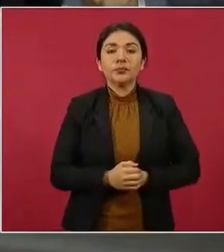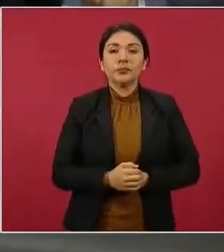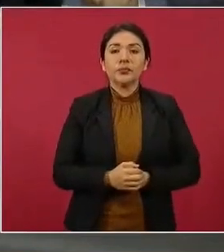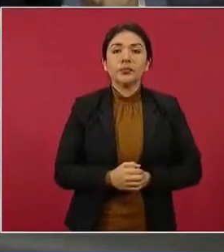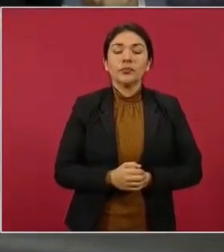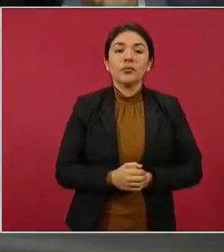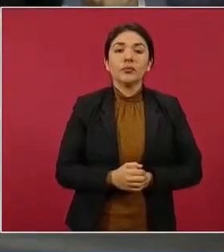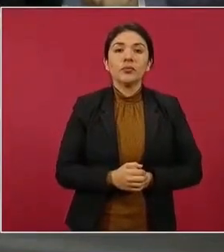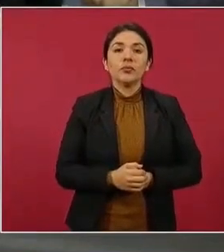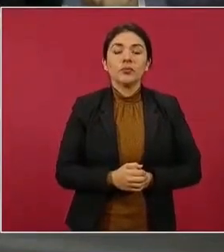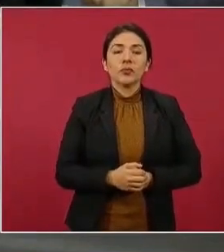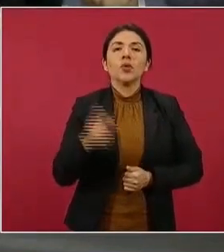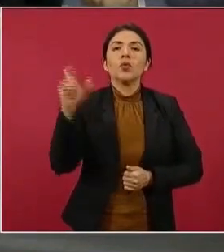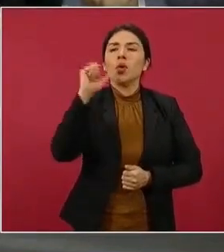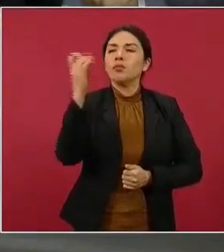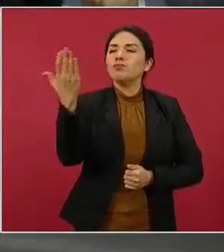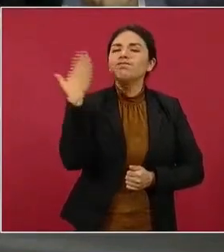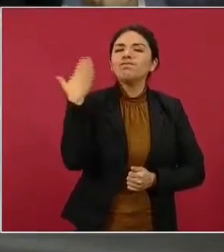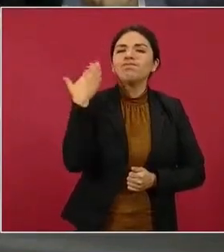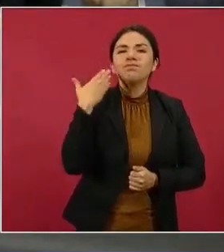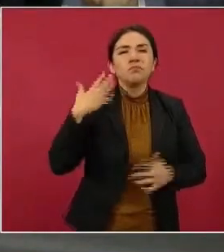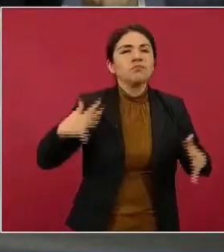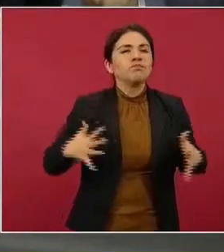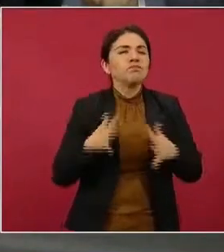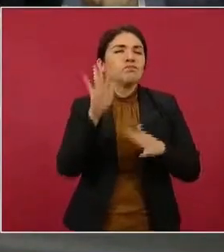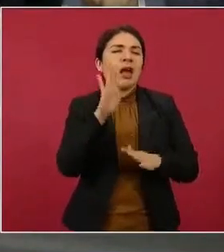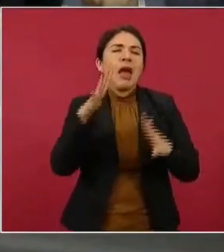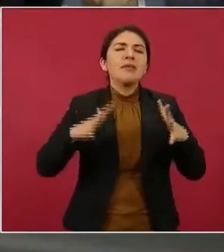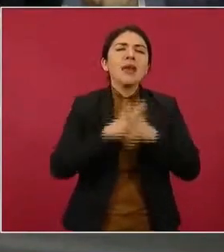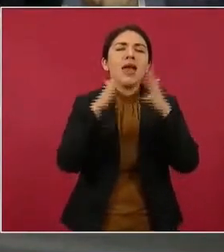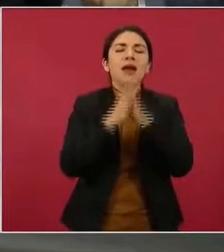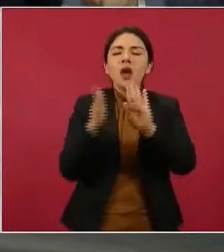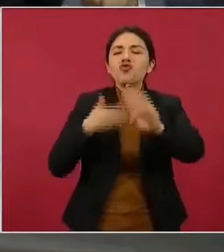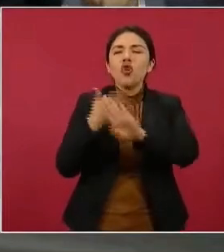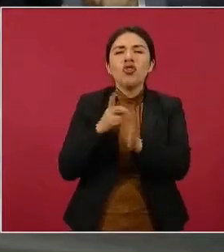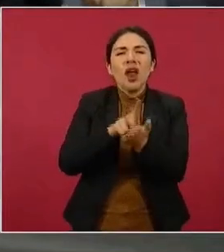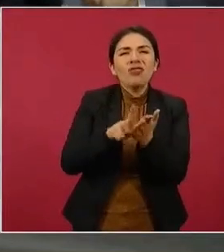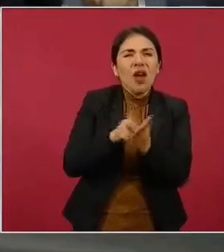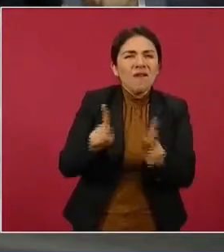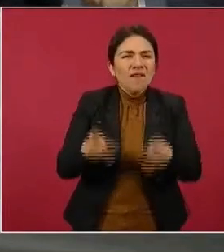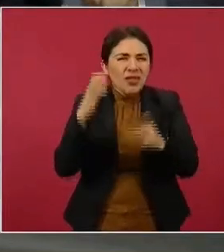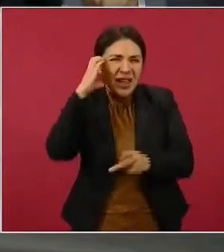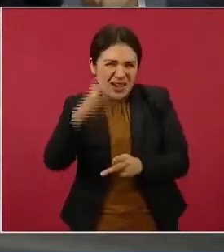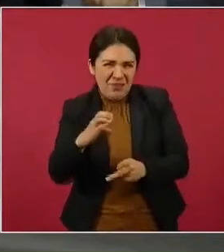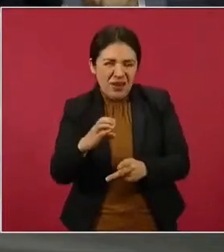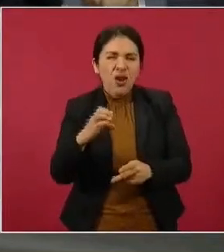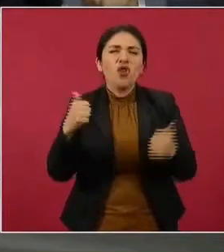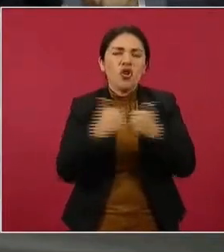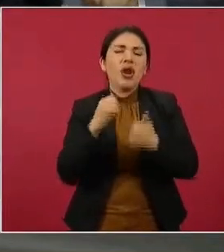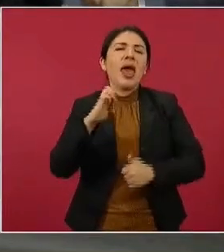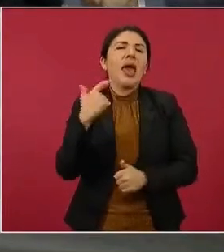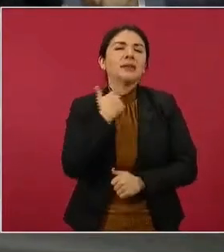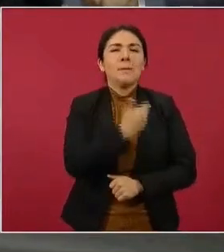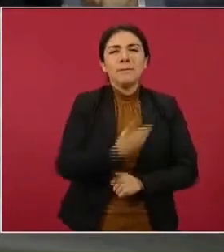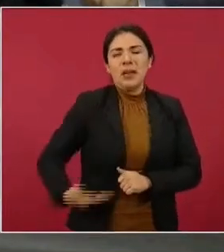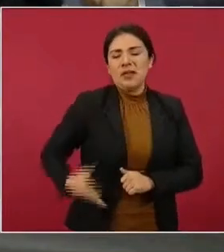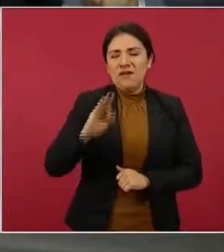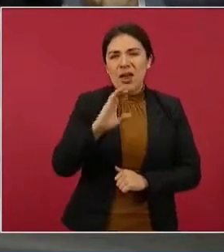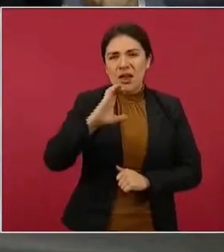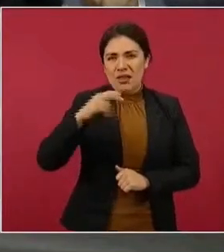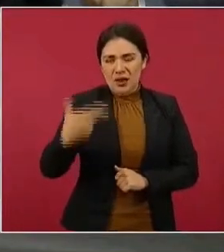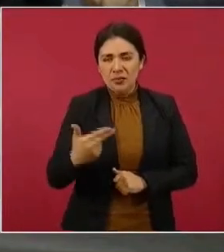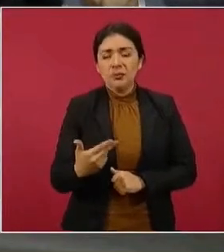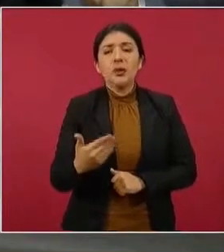guerra selectiva contra el narcotráfico emprendida por el presidente Felipe Calderón, expresidente Felipe Calderón, demandó la creación de un